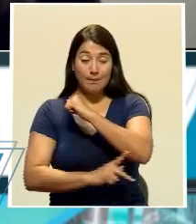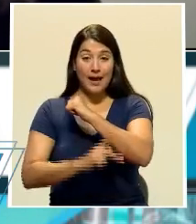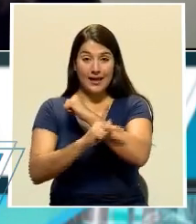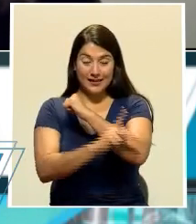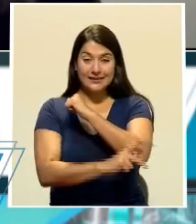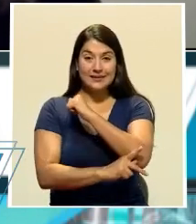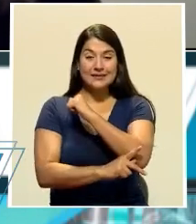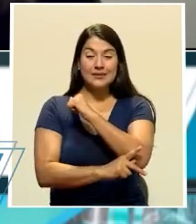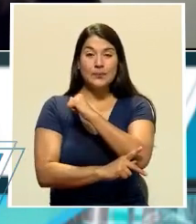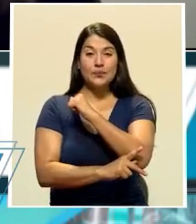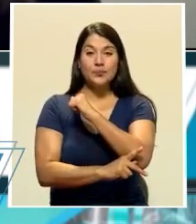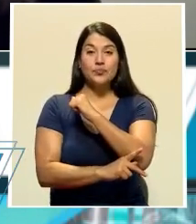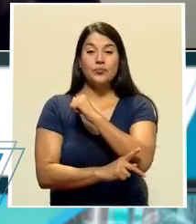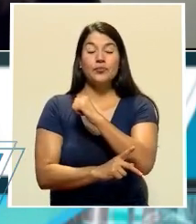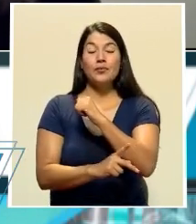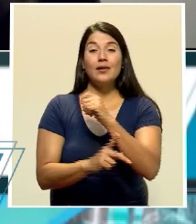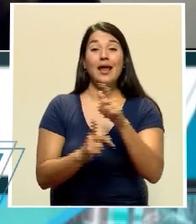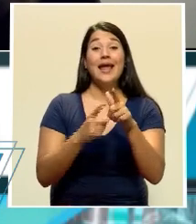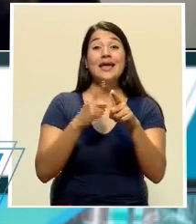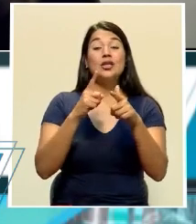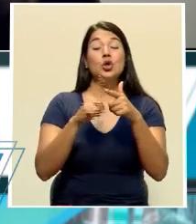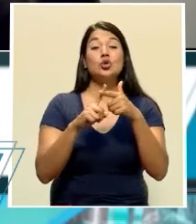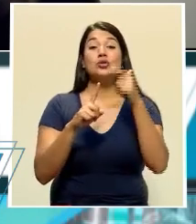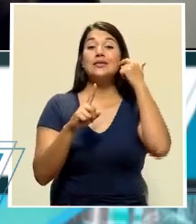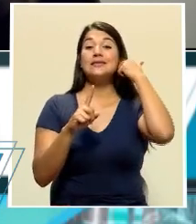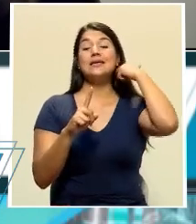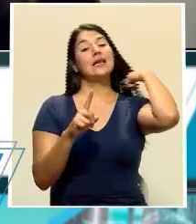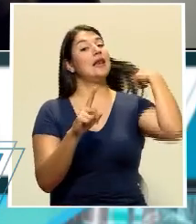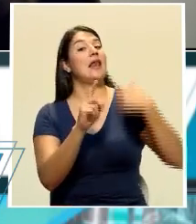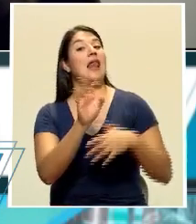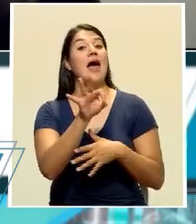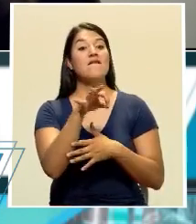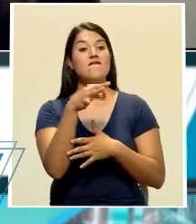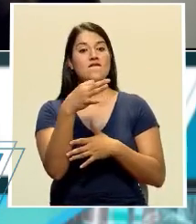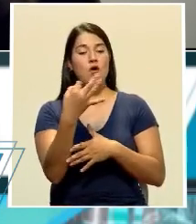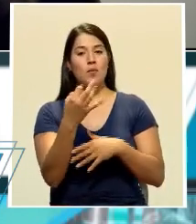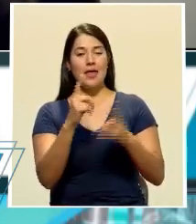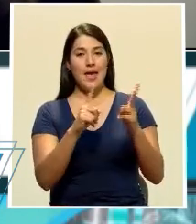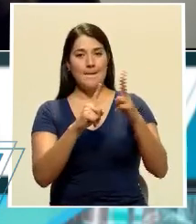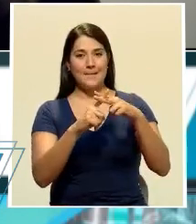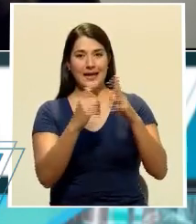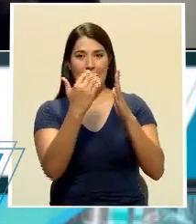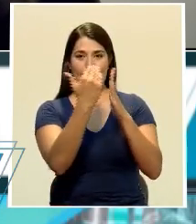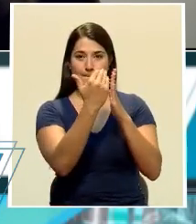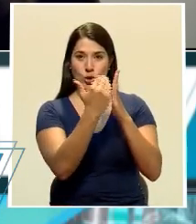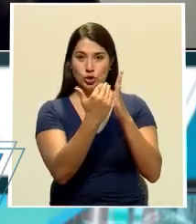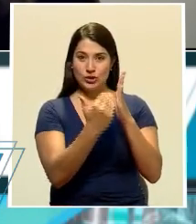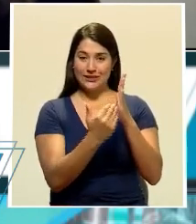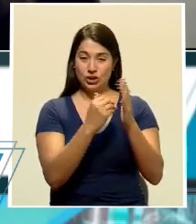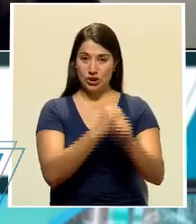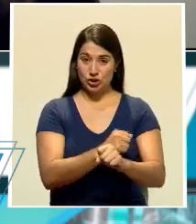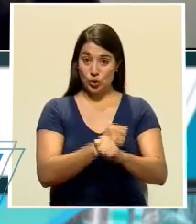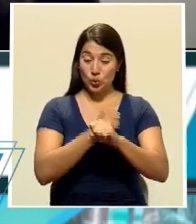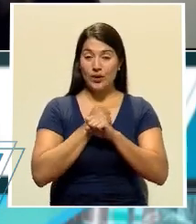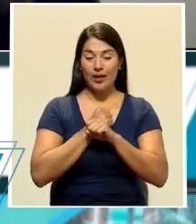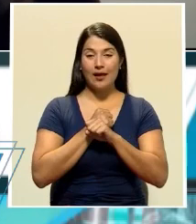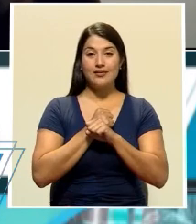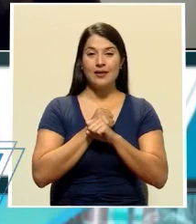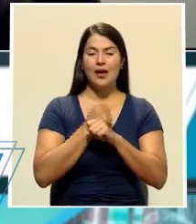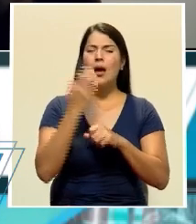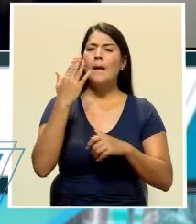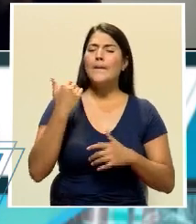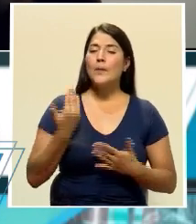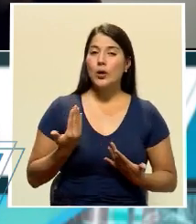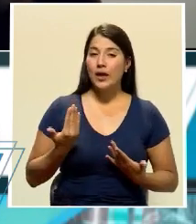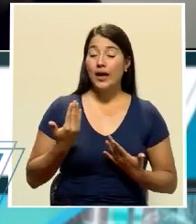relación, la manera en que tienen que tienen que actuar, los protocolos de seguridad que tienen que utilizar,